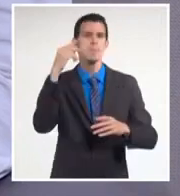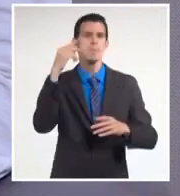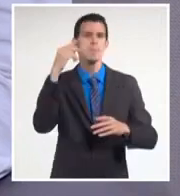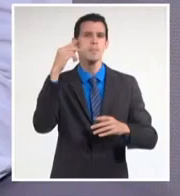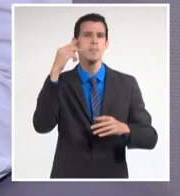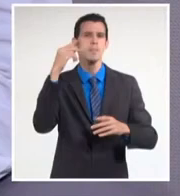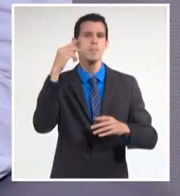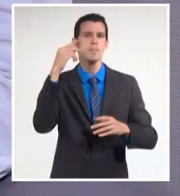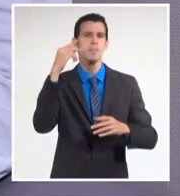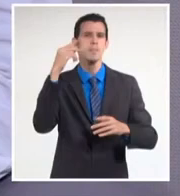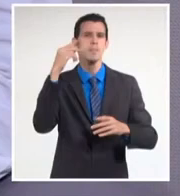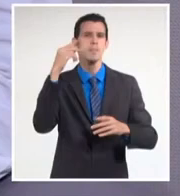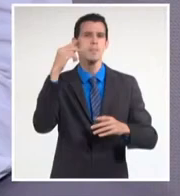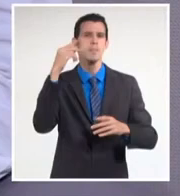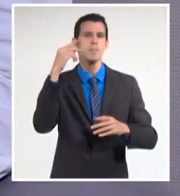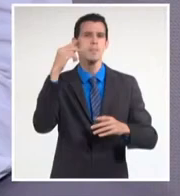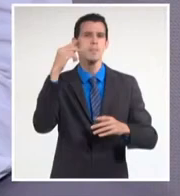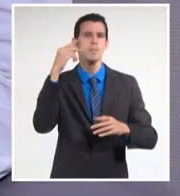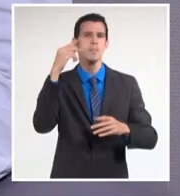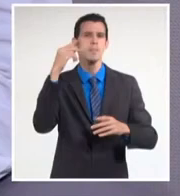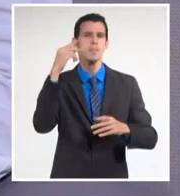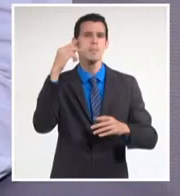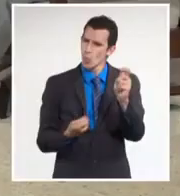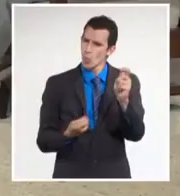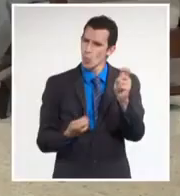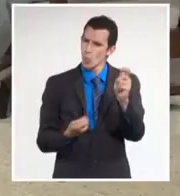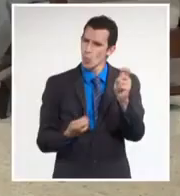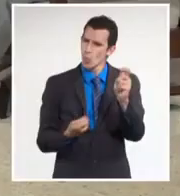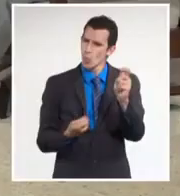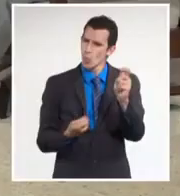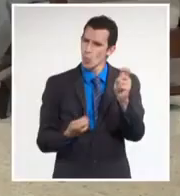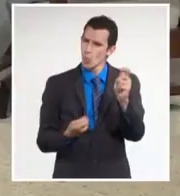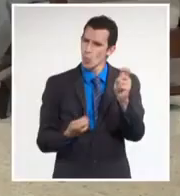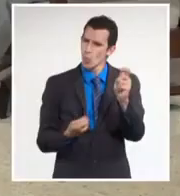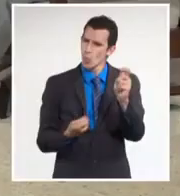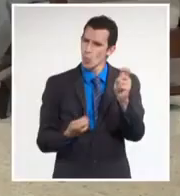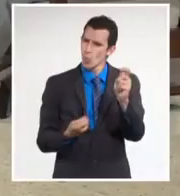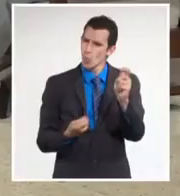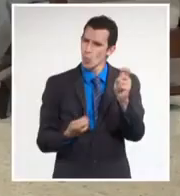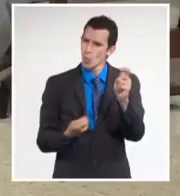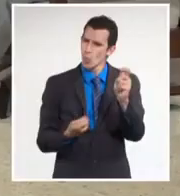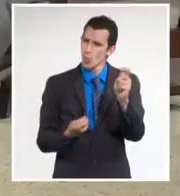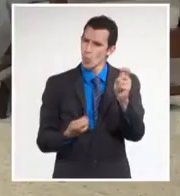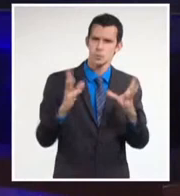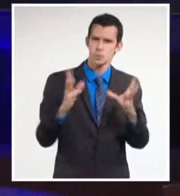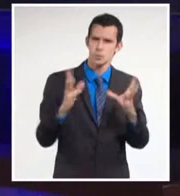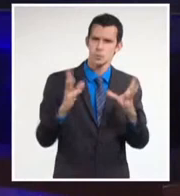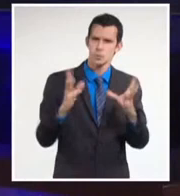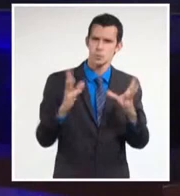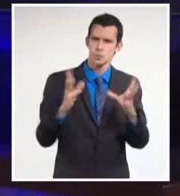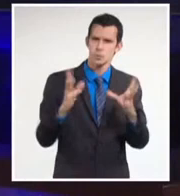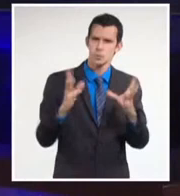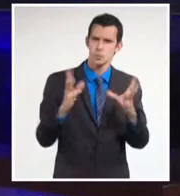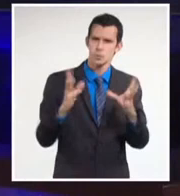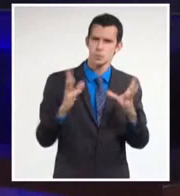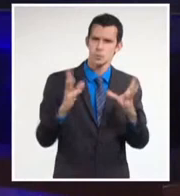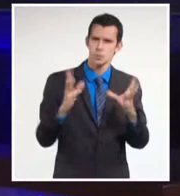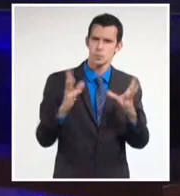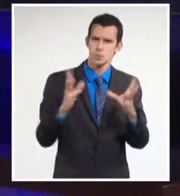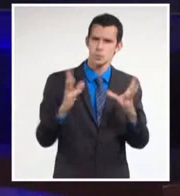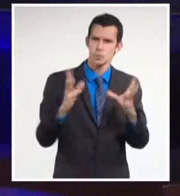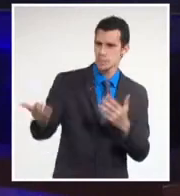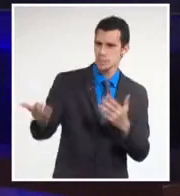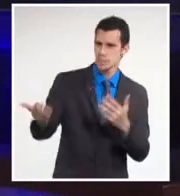queda mucho por luchar, Talía. Unidad y compromiso y sobre todo mucha participación en lo que se ha insistido